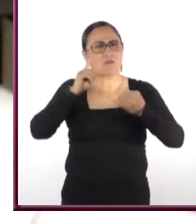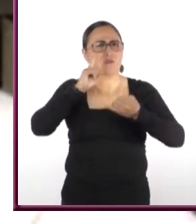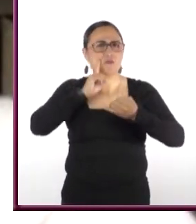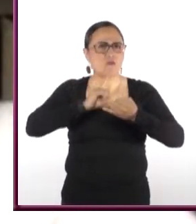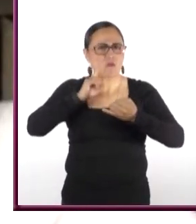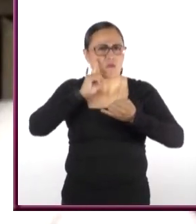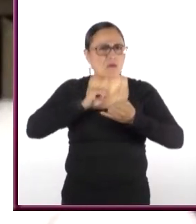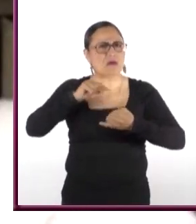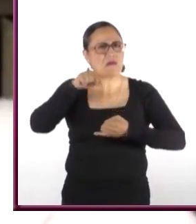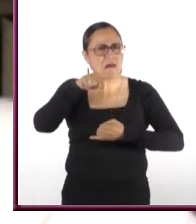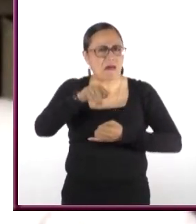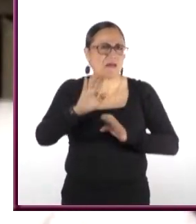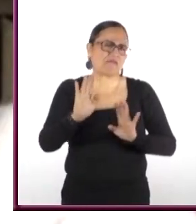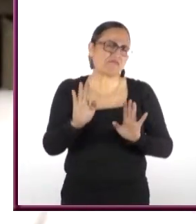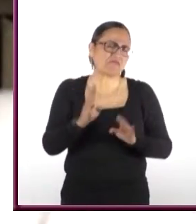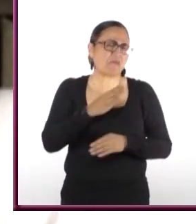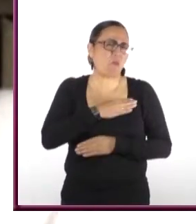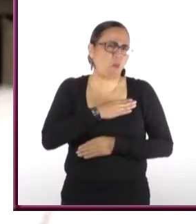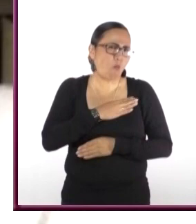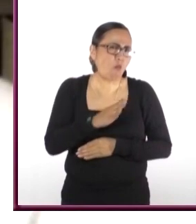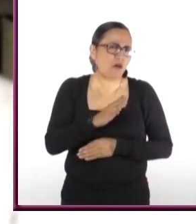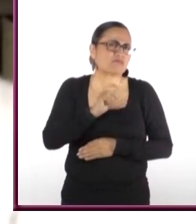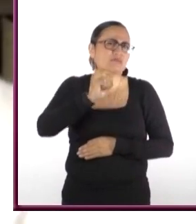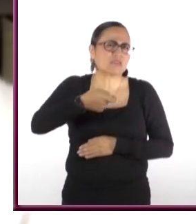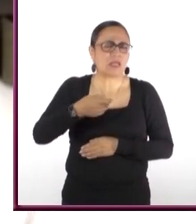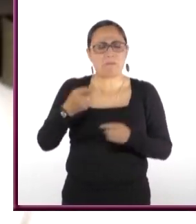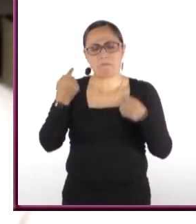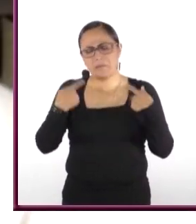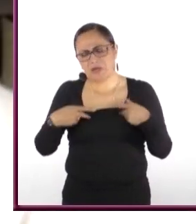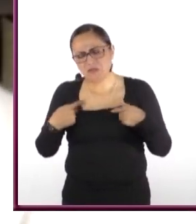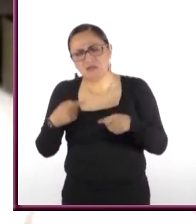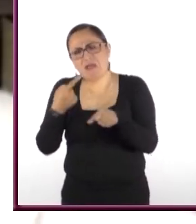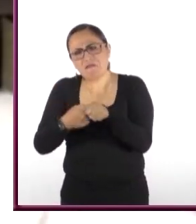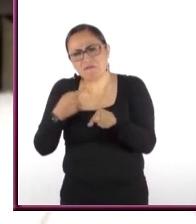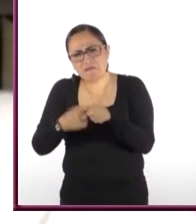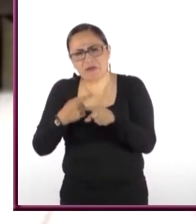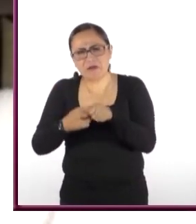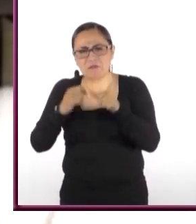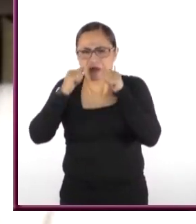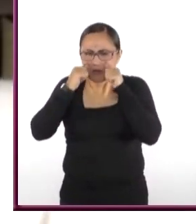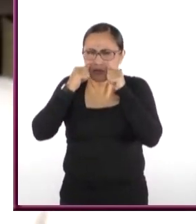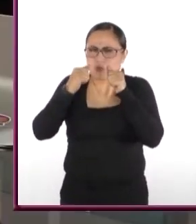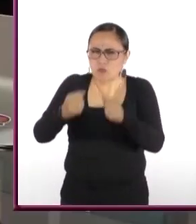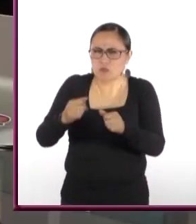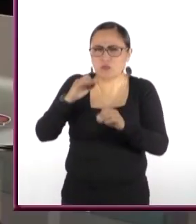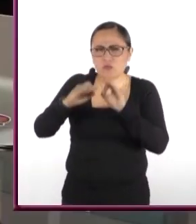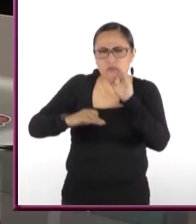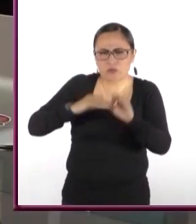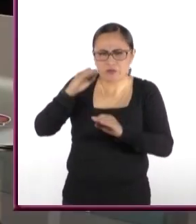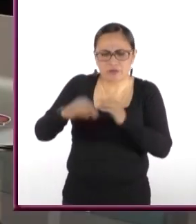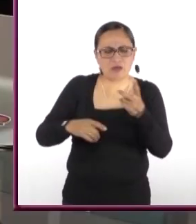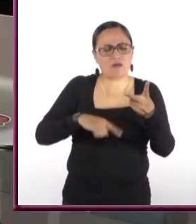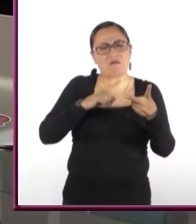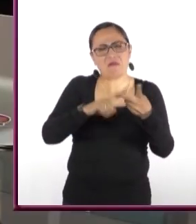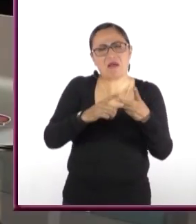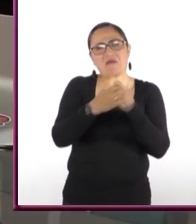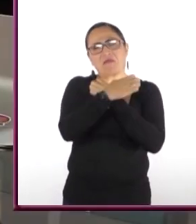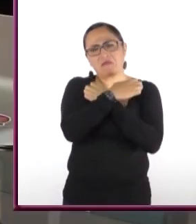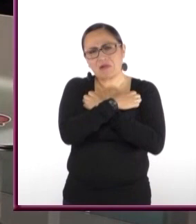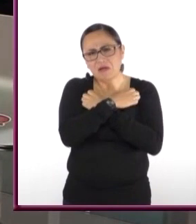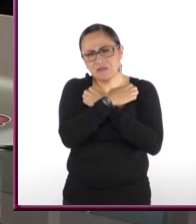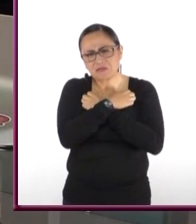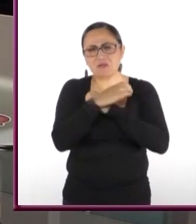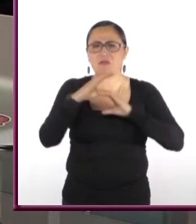las mujeres somos buenas pues para cuidar enfermos, para la educación,